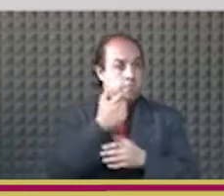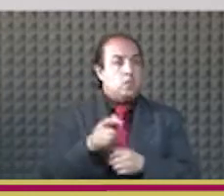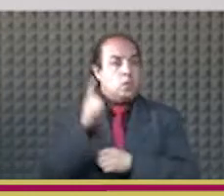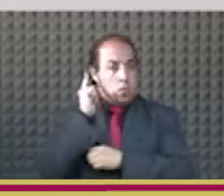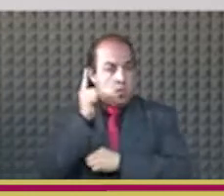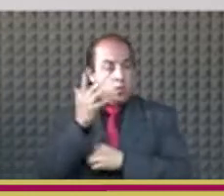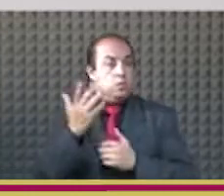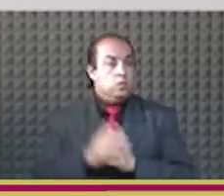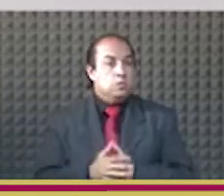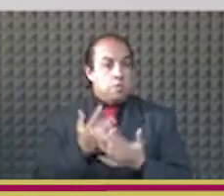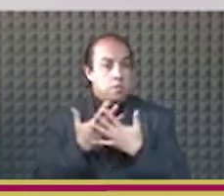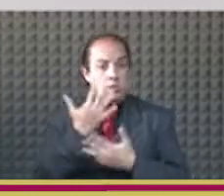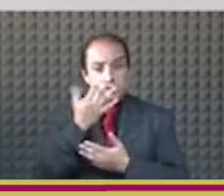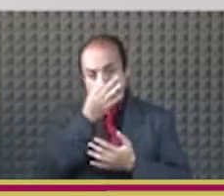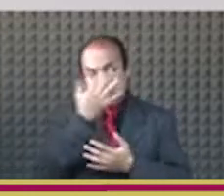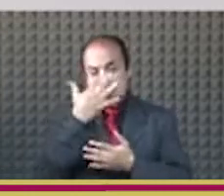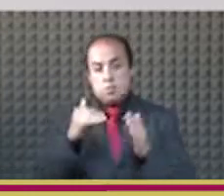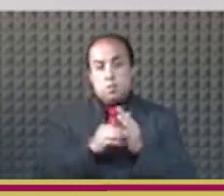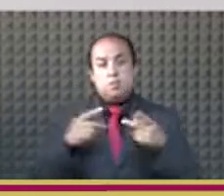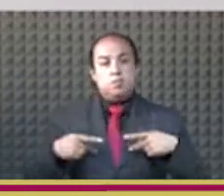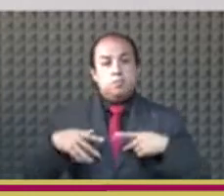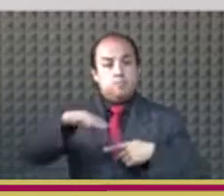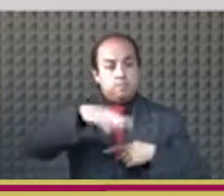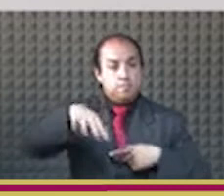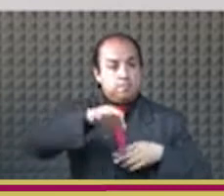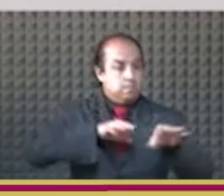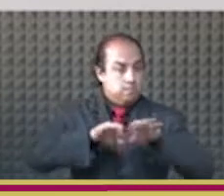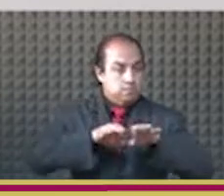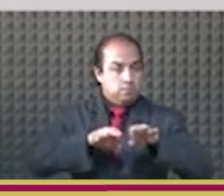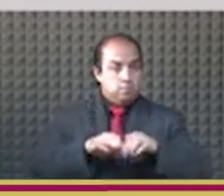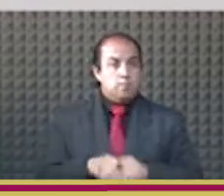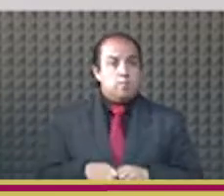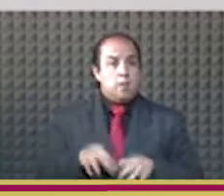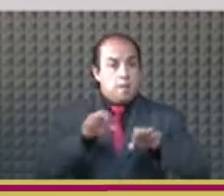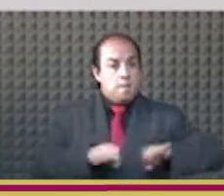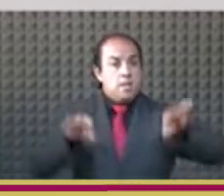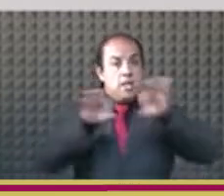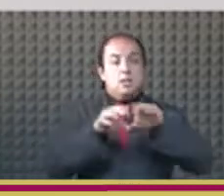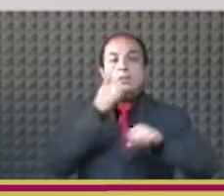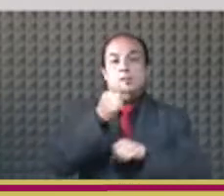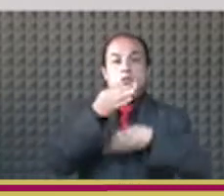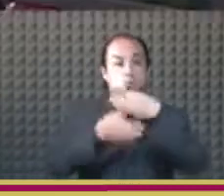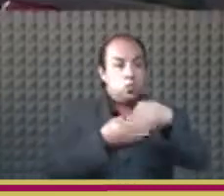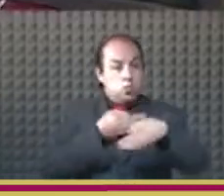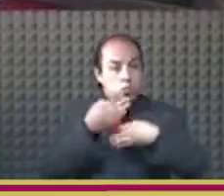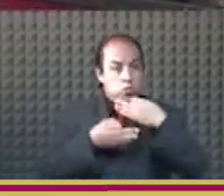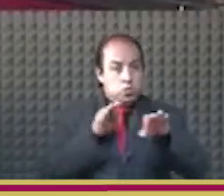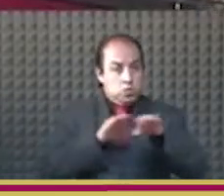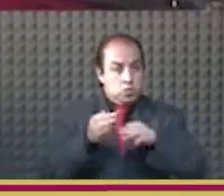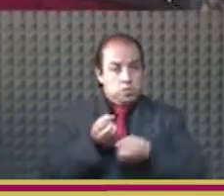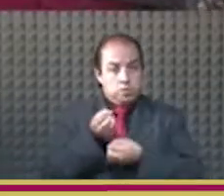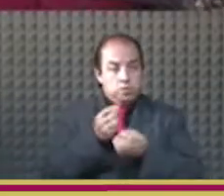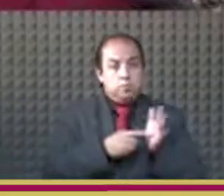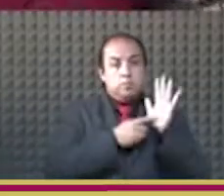Esperamos cerca de 5 mil personas buscadoras de empleo. Quisiera destacar que todos los empleos que se ofrecen